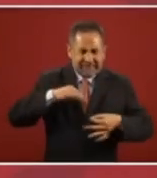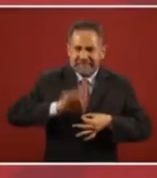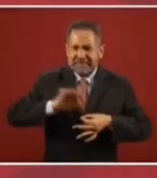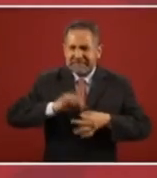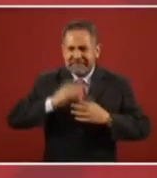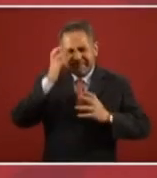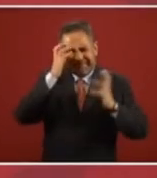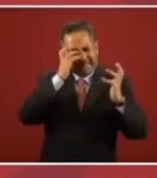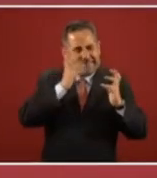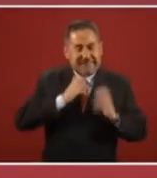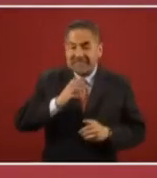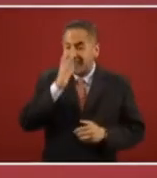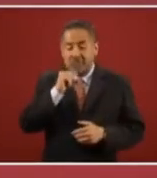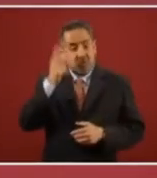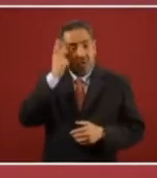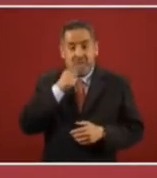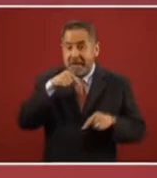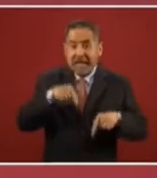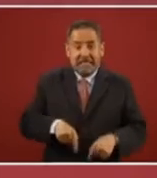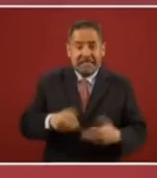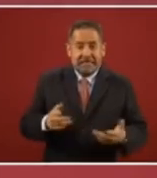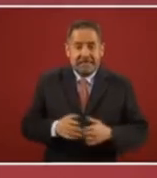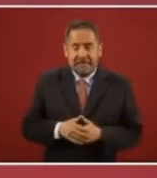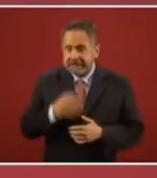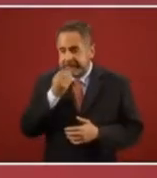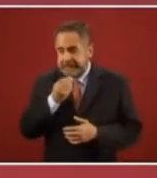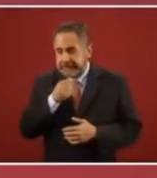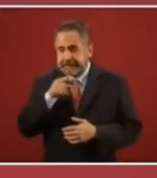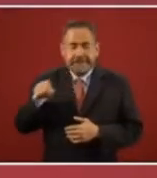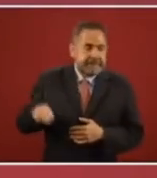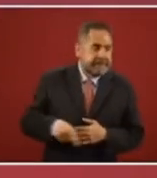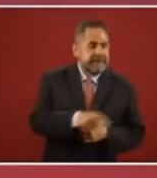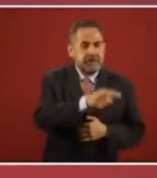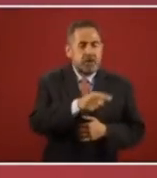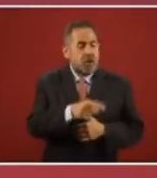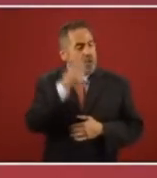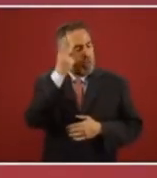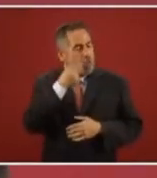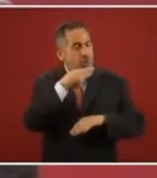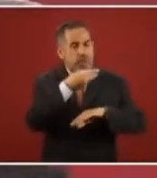maximiliano que terminó durmiendo